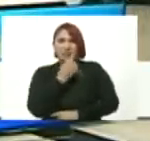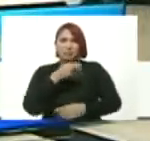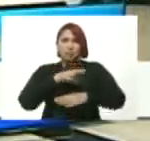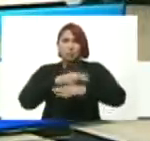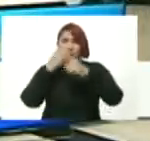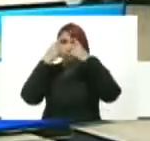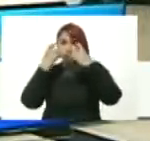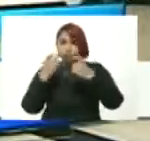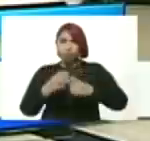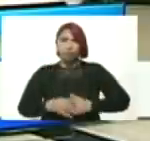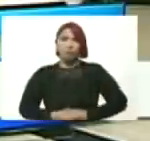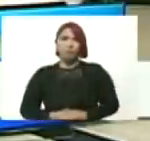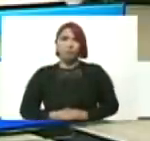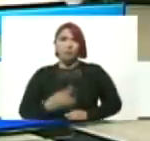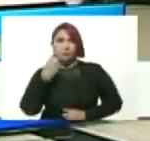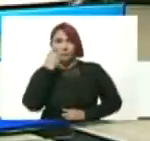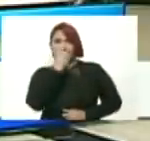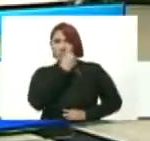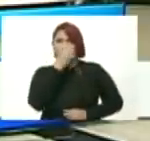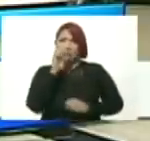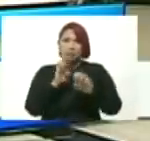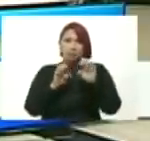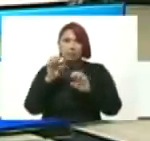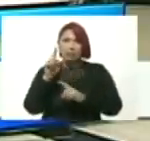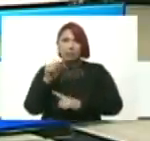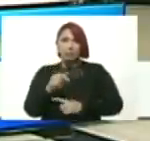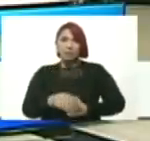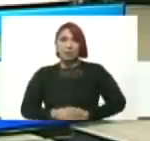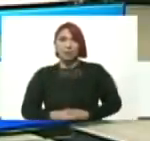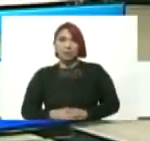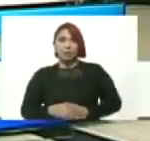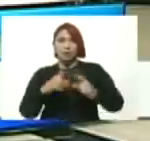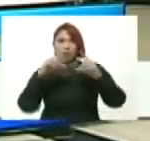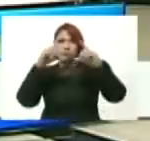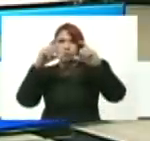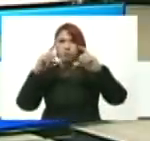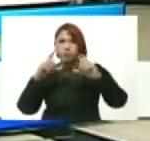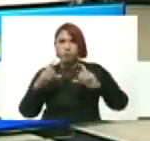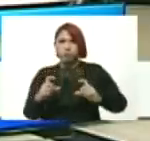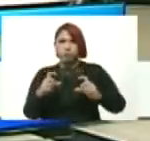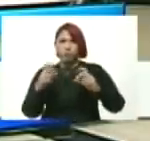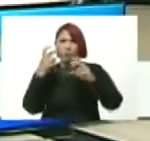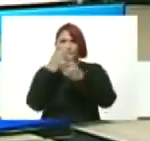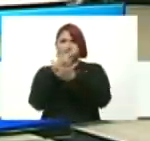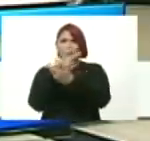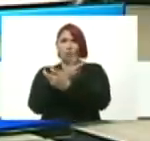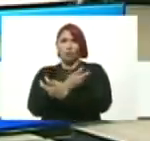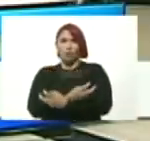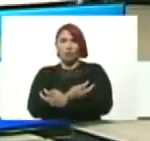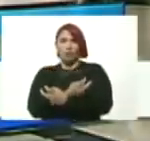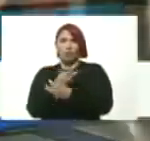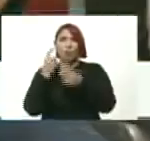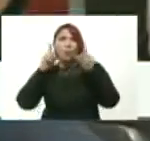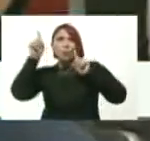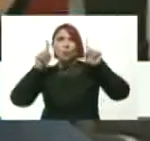en optometría y óptica en radio imagenología en fonoaudiología